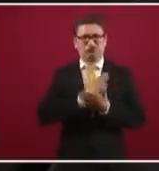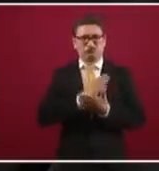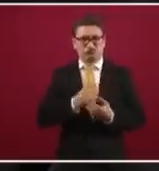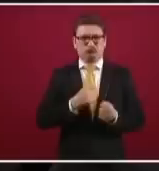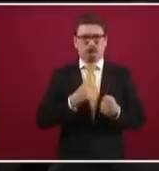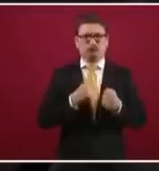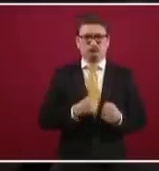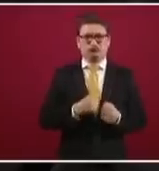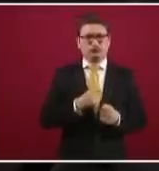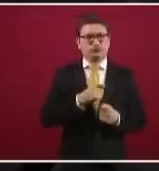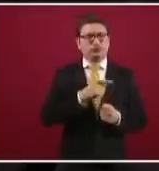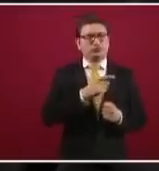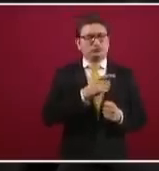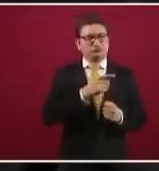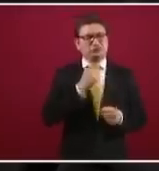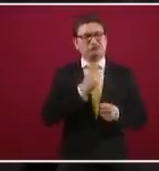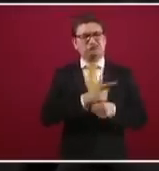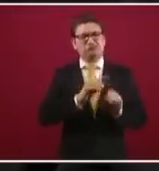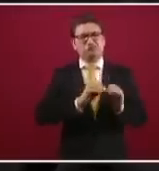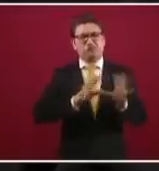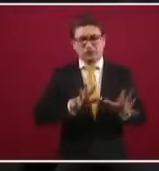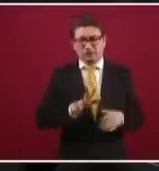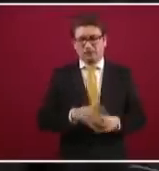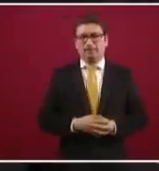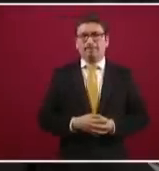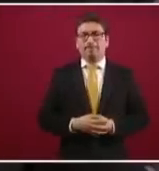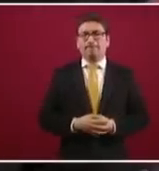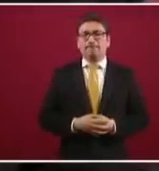Y lo otro que también